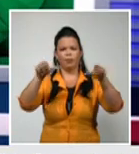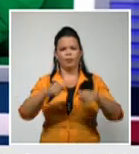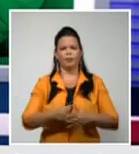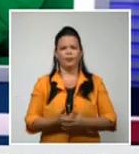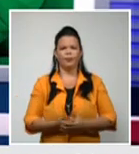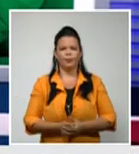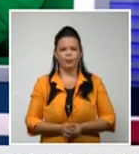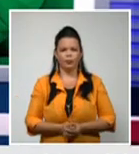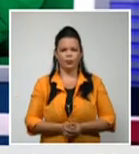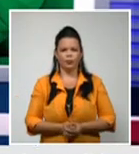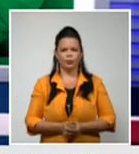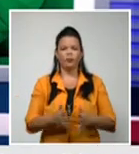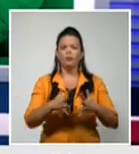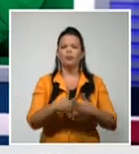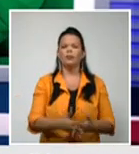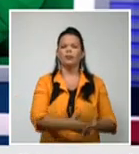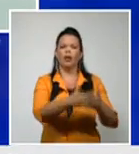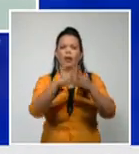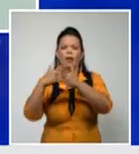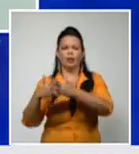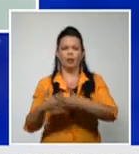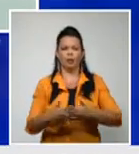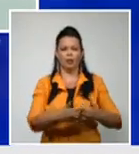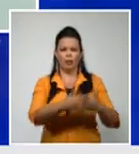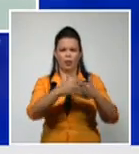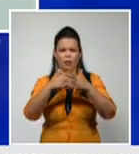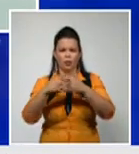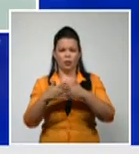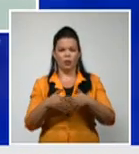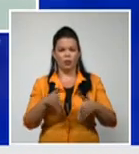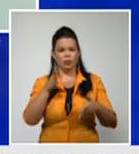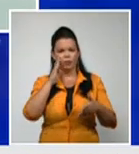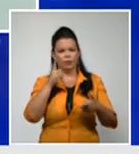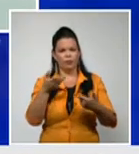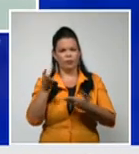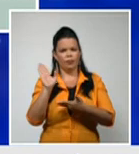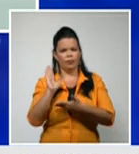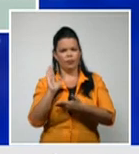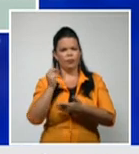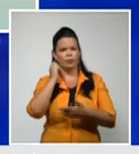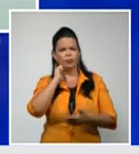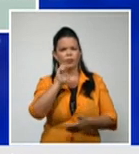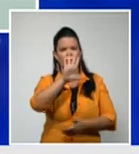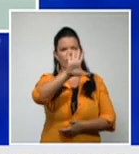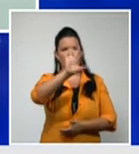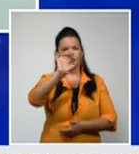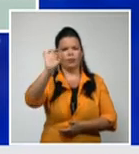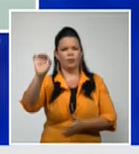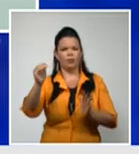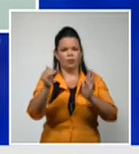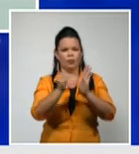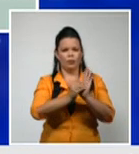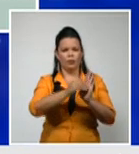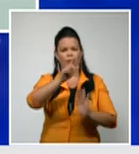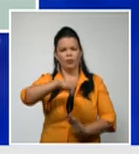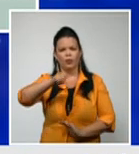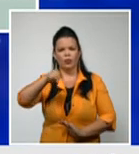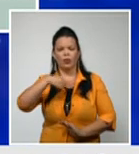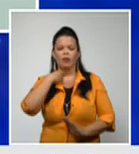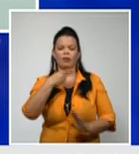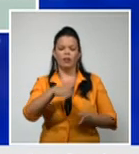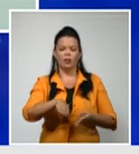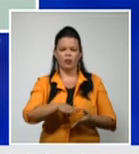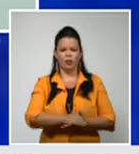Estados Unidos en Norteamérica con más de 500.000, como también lo comentamos ayer, de fallecidos, país que